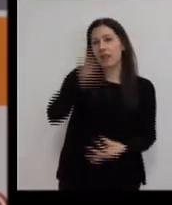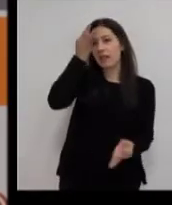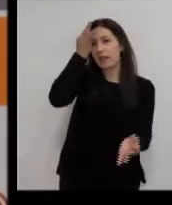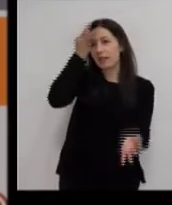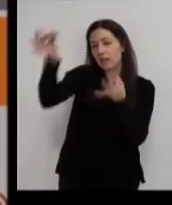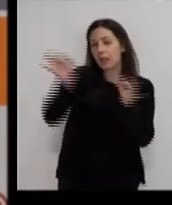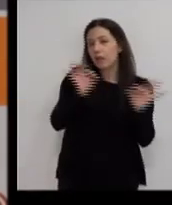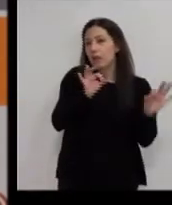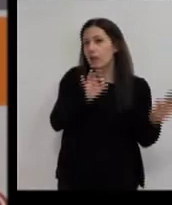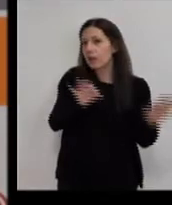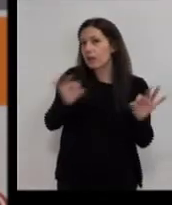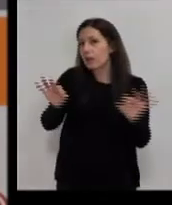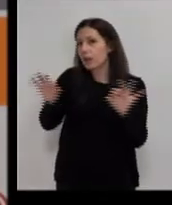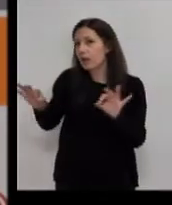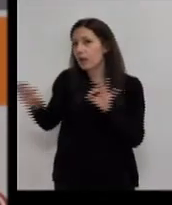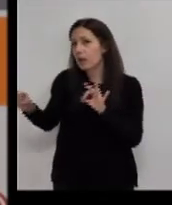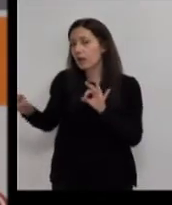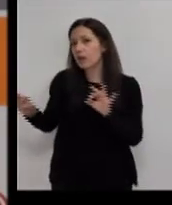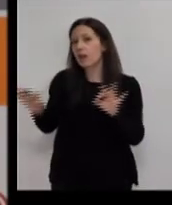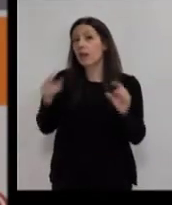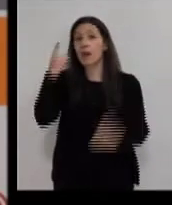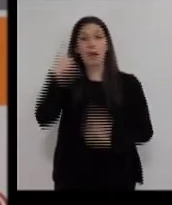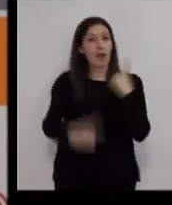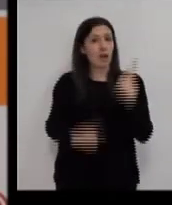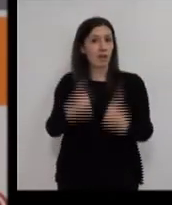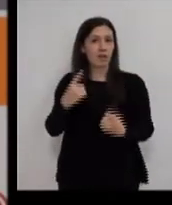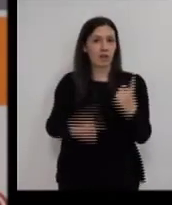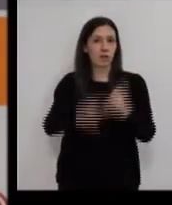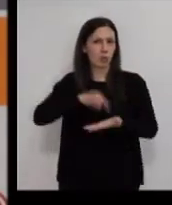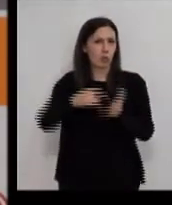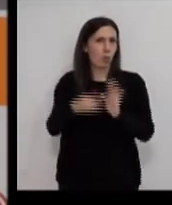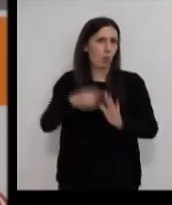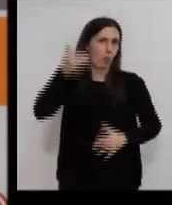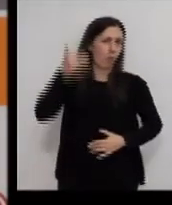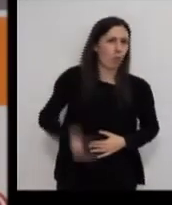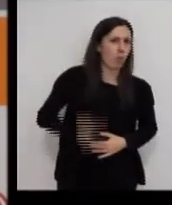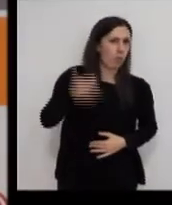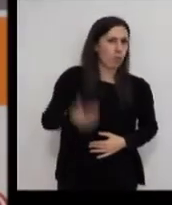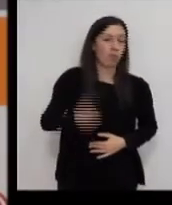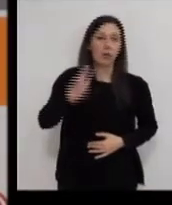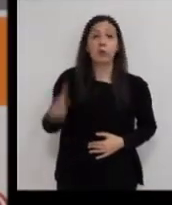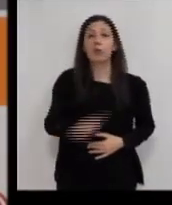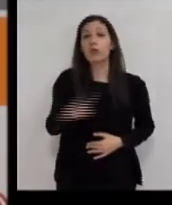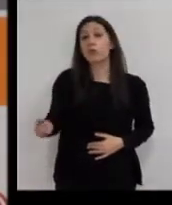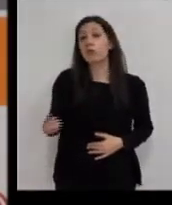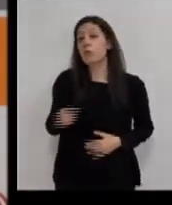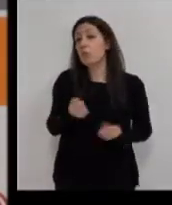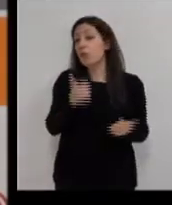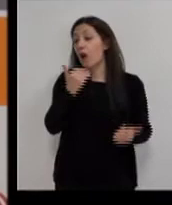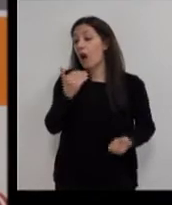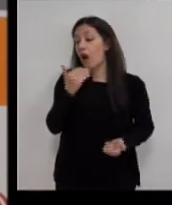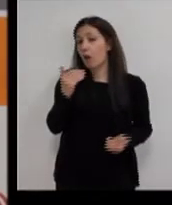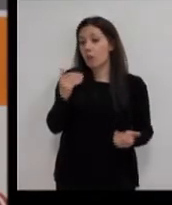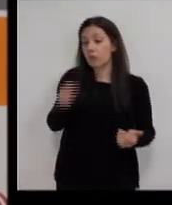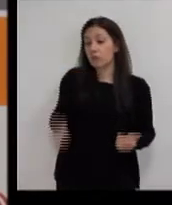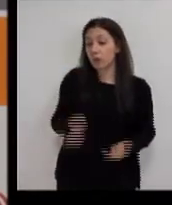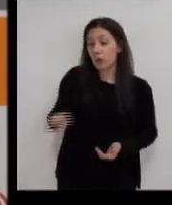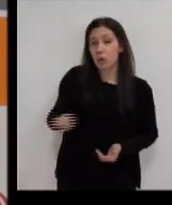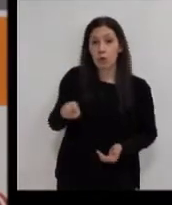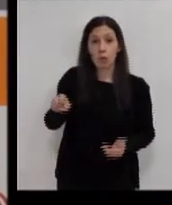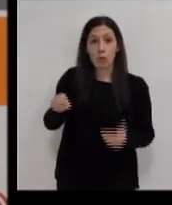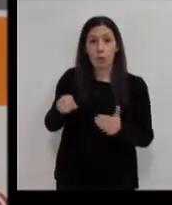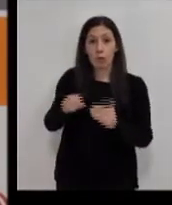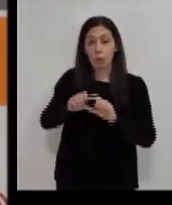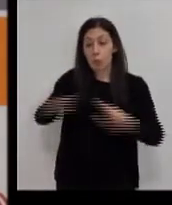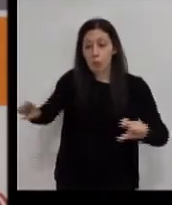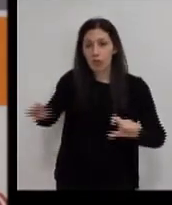que la accesibilidad contempla el detalle y la meticulosidad. Y hablaba de que a veces no son grandes soluciones, sino que un